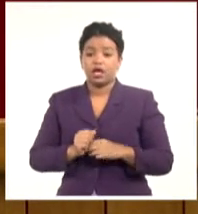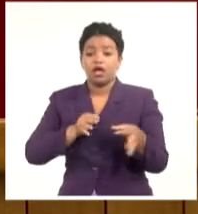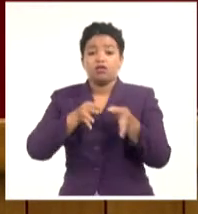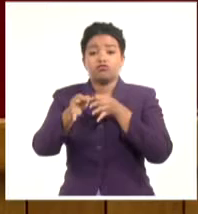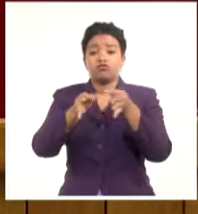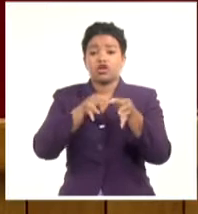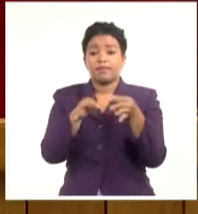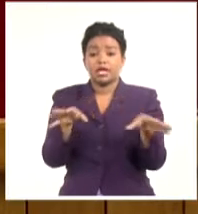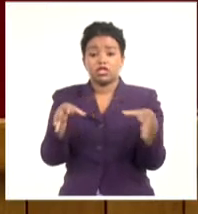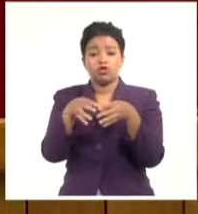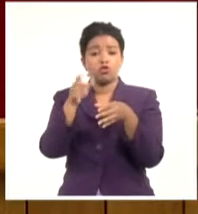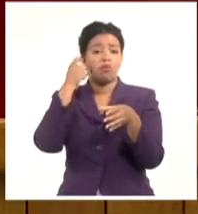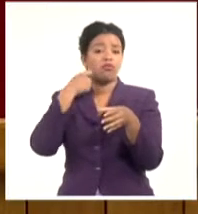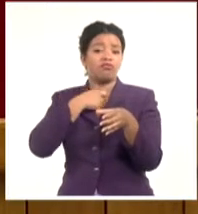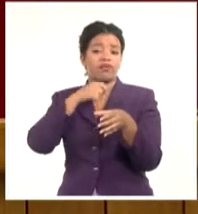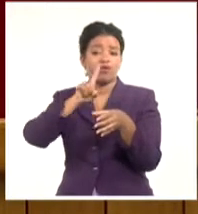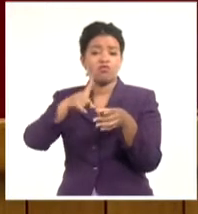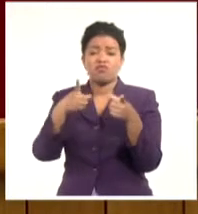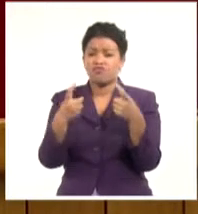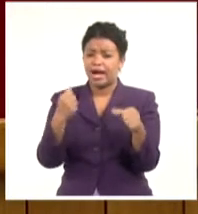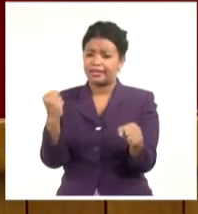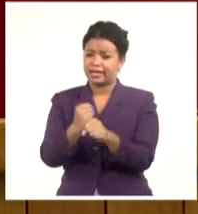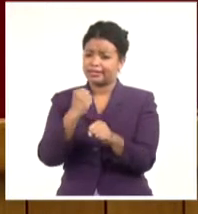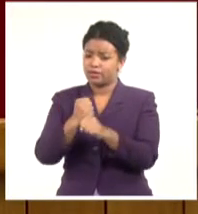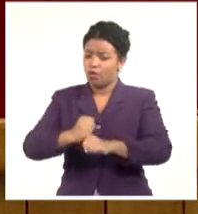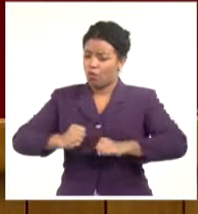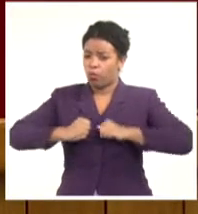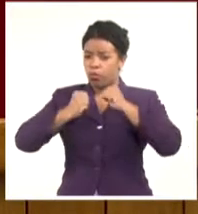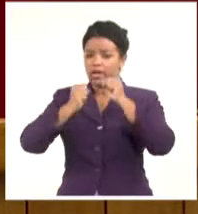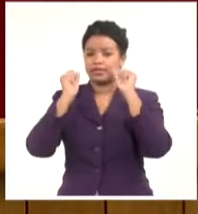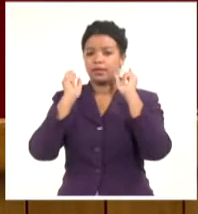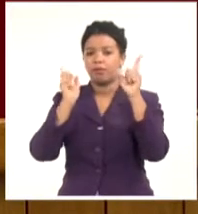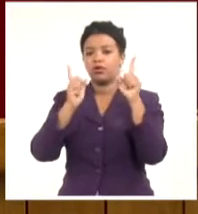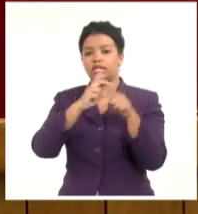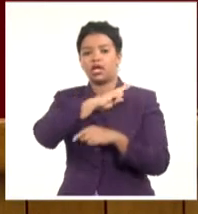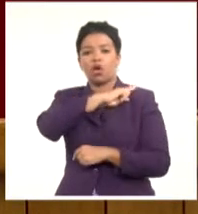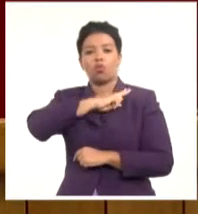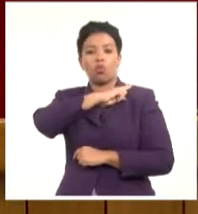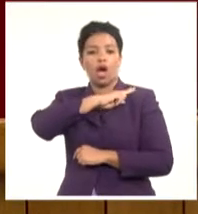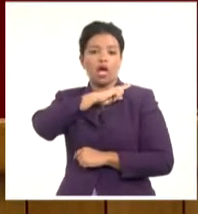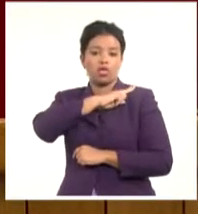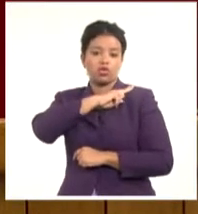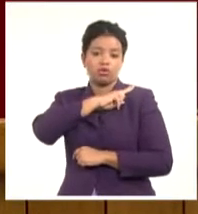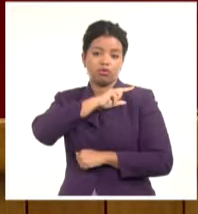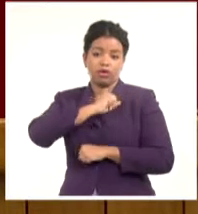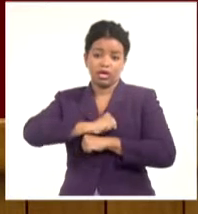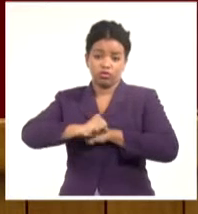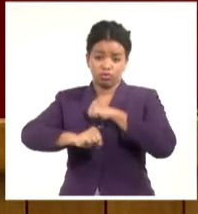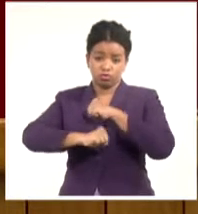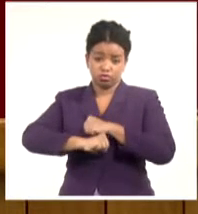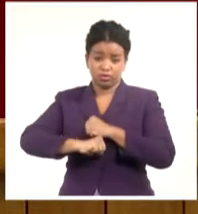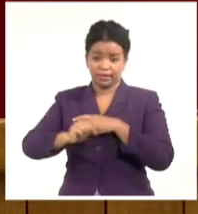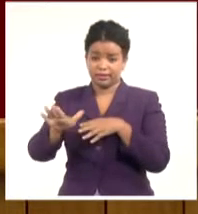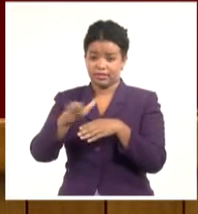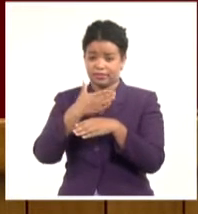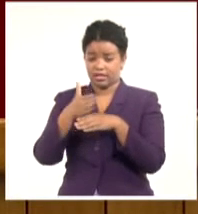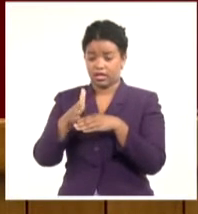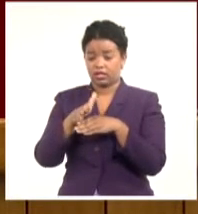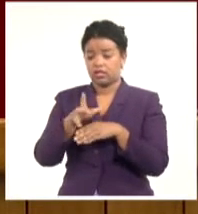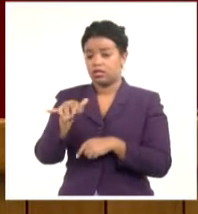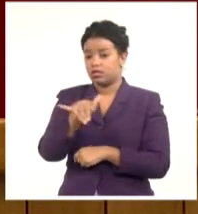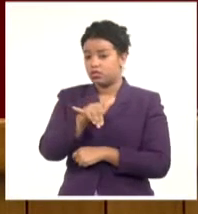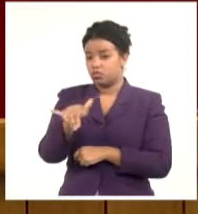brigada, hay que trabajar con mayor fuerza en la política de cuadros de las estructuras a los diferentes niveles y utilizar